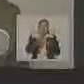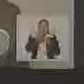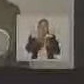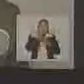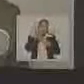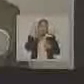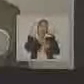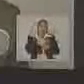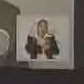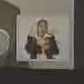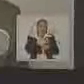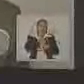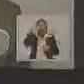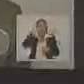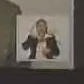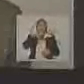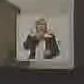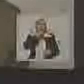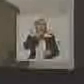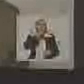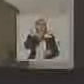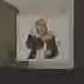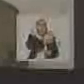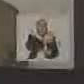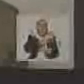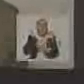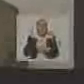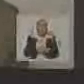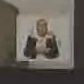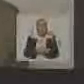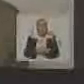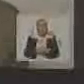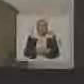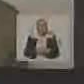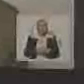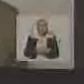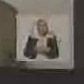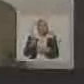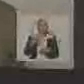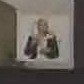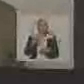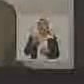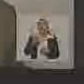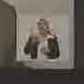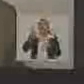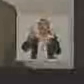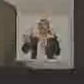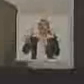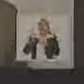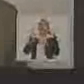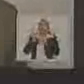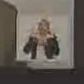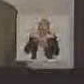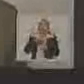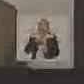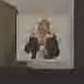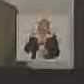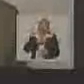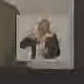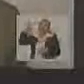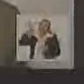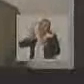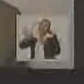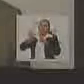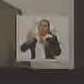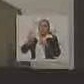adultos mayores, los abuelitos o abuelitas que se quedan en casa porque los hijos van a trabajar, que puedan pasar el